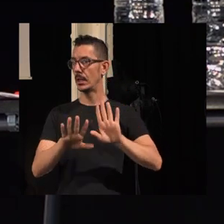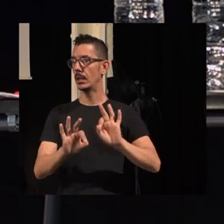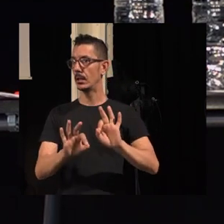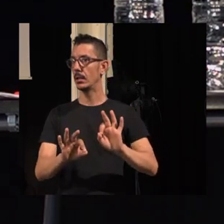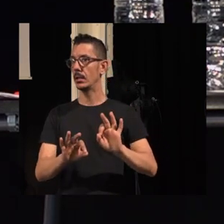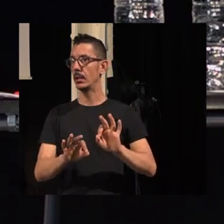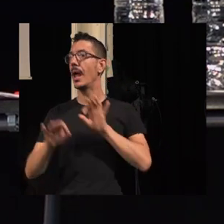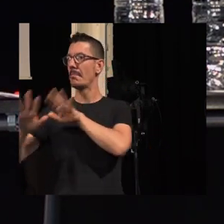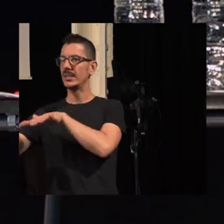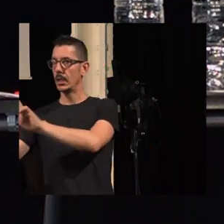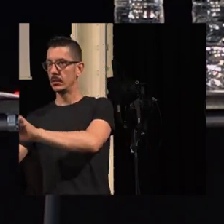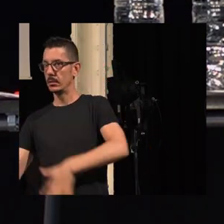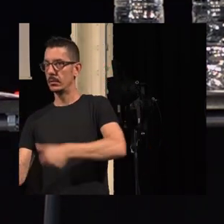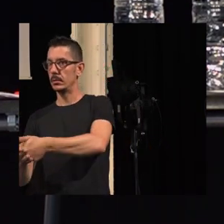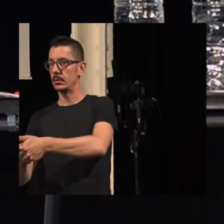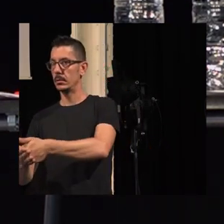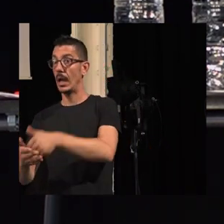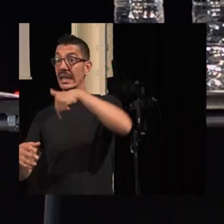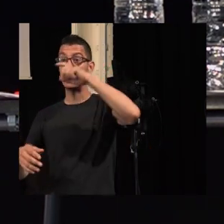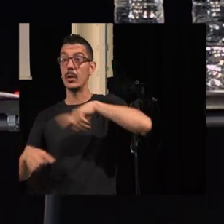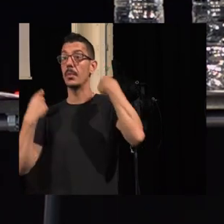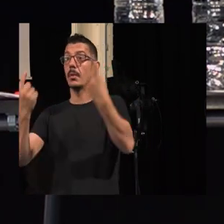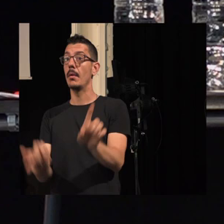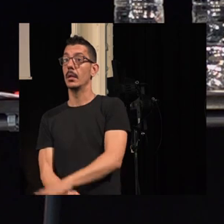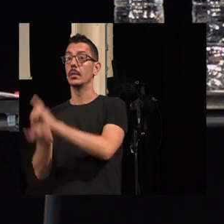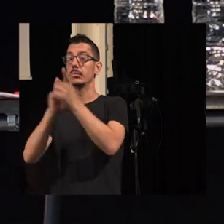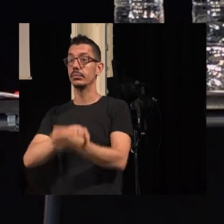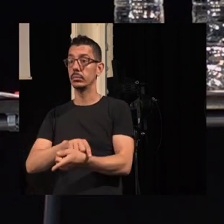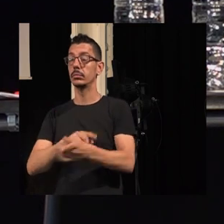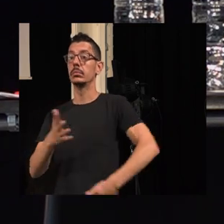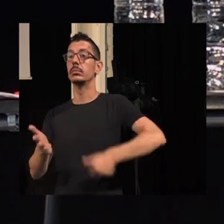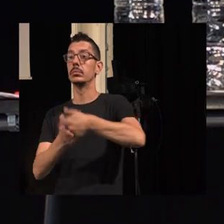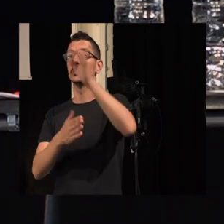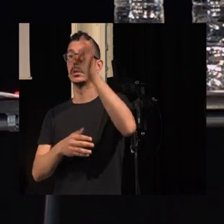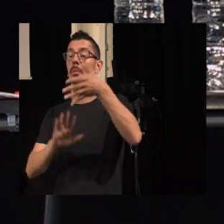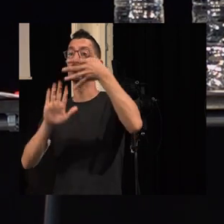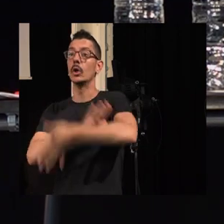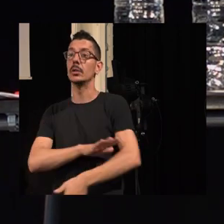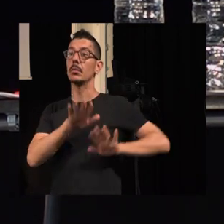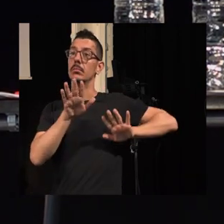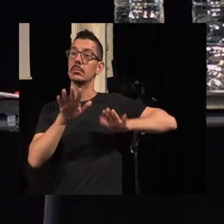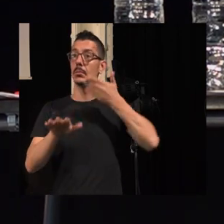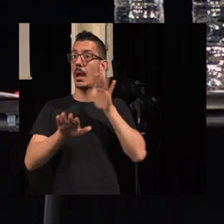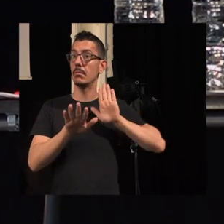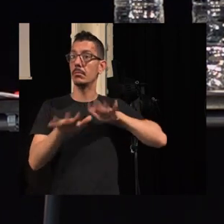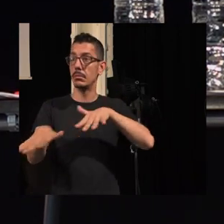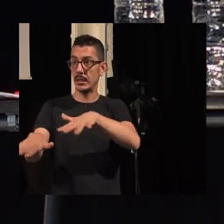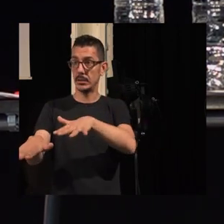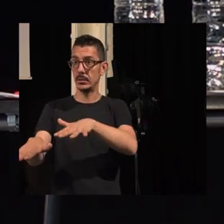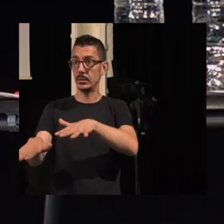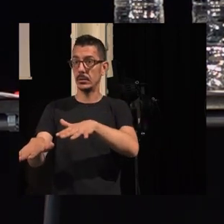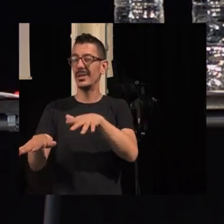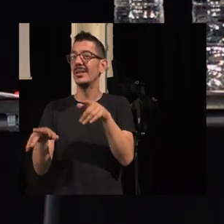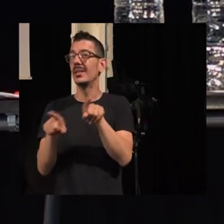como si no existiera. Eso empezó a cambiar este año. ¿Por qué? Porque la marcha, hace 20 años el próximo año,